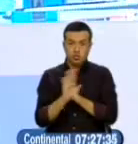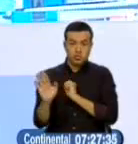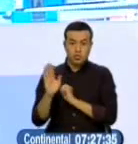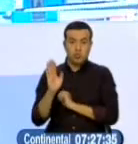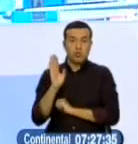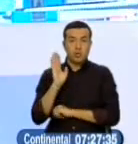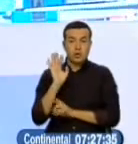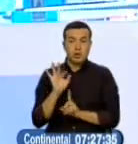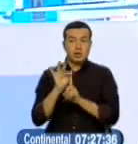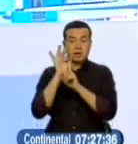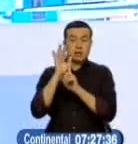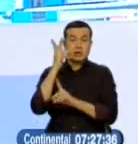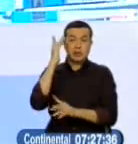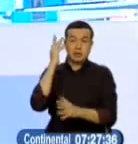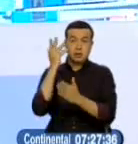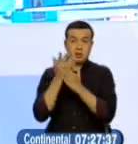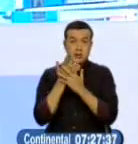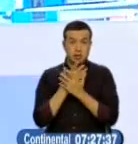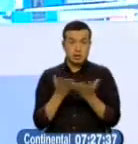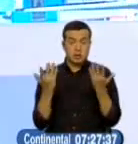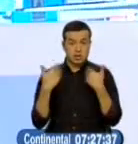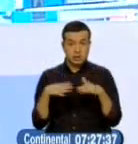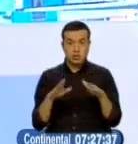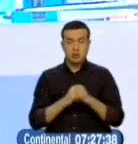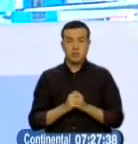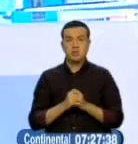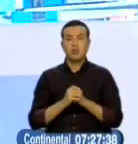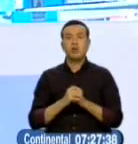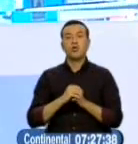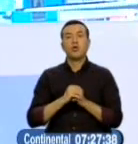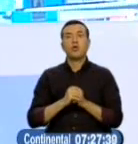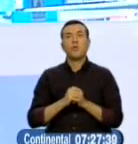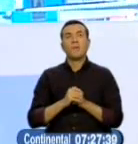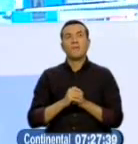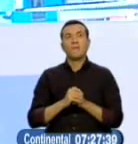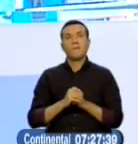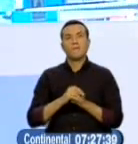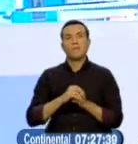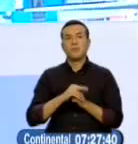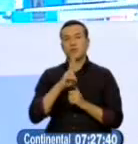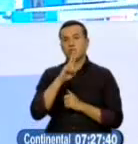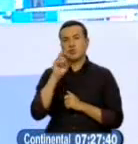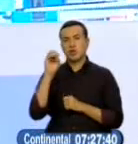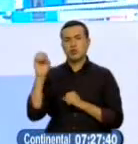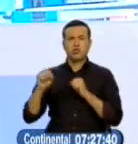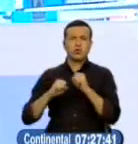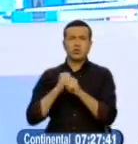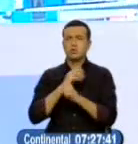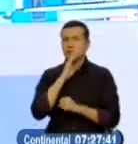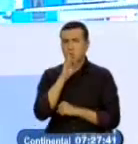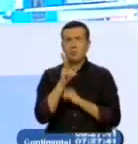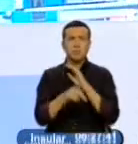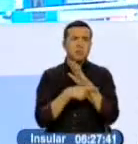de especialización histórica. Hemos sido durante dos siglos vendedores de materias primas y generadores de poco valor